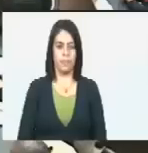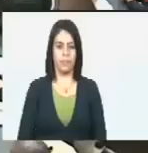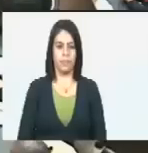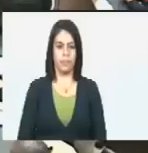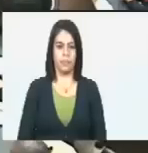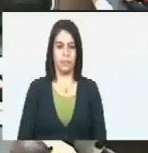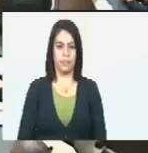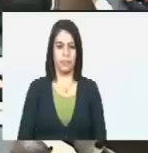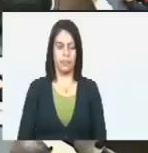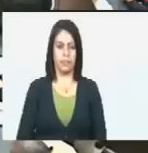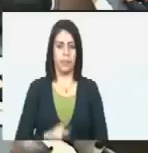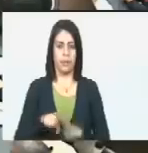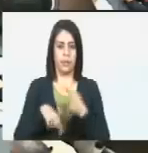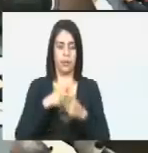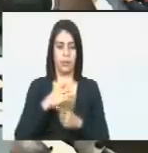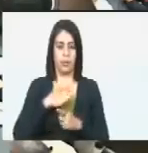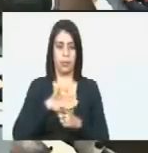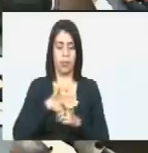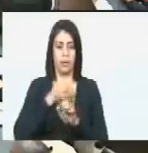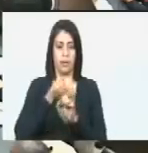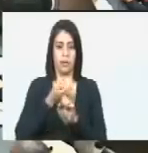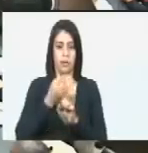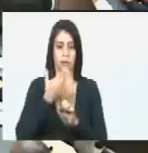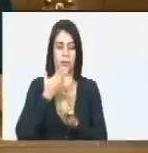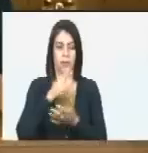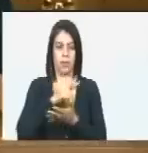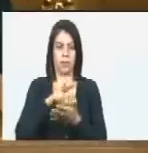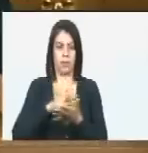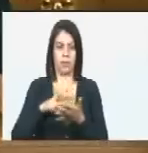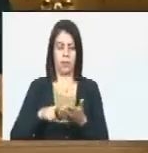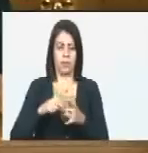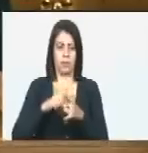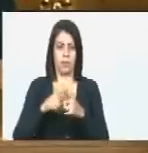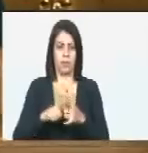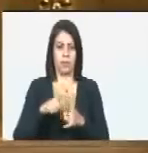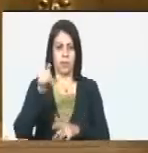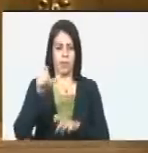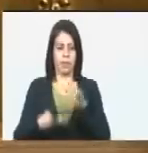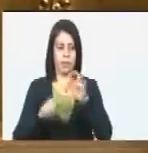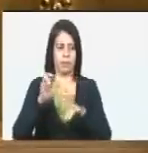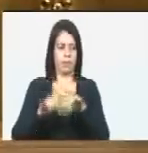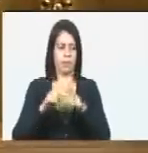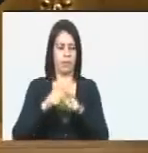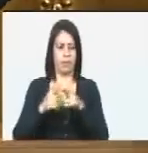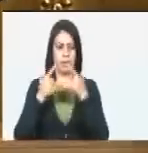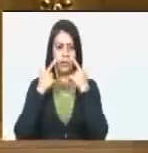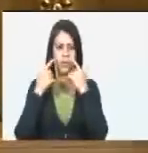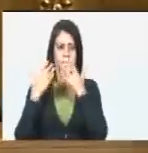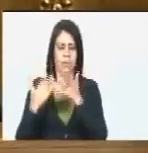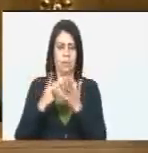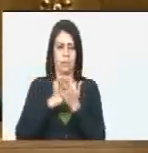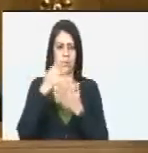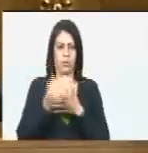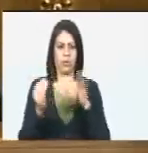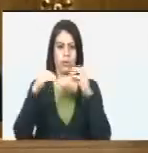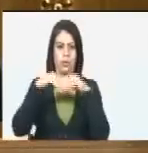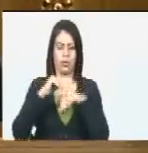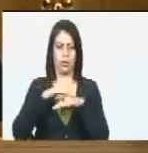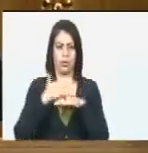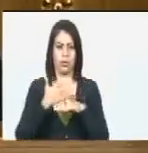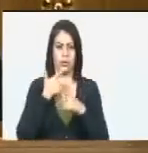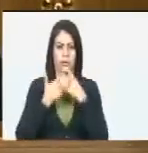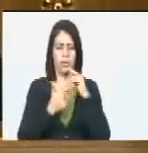Luego de mis palabras, pido que sea leído por la ciudadana secretaria el proyecto de acuerdo que me toca